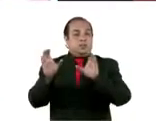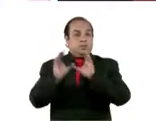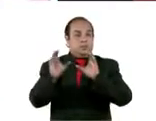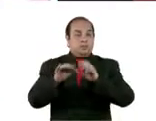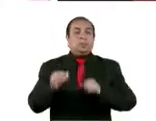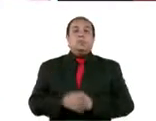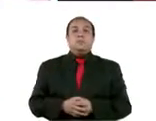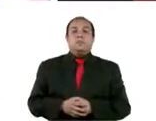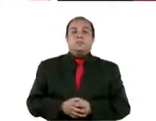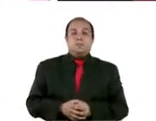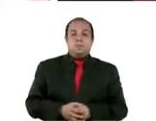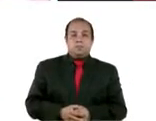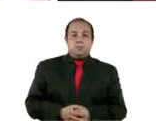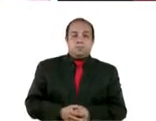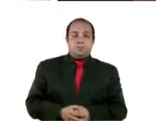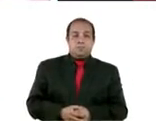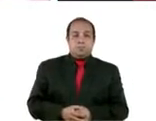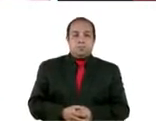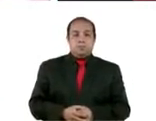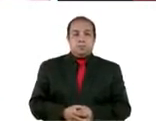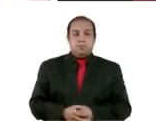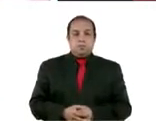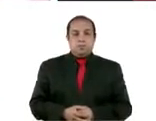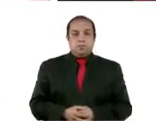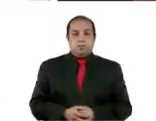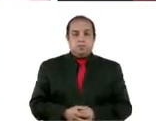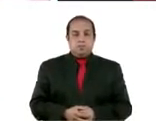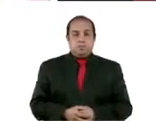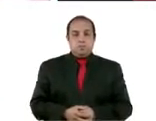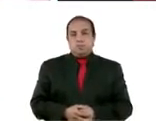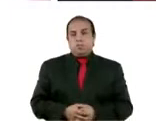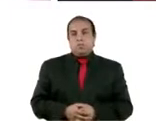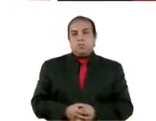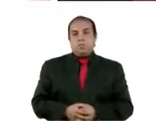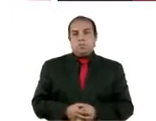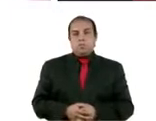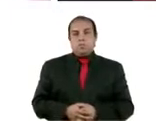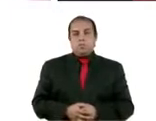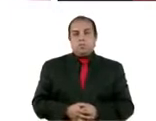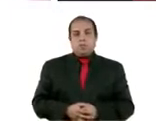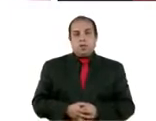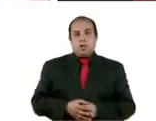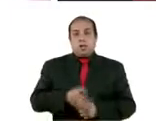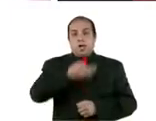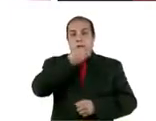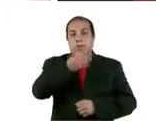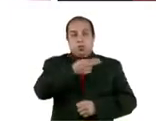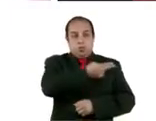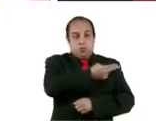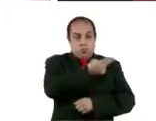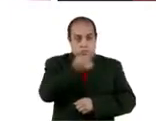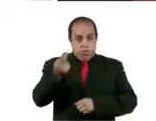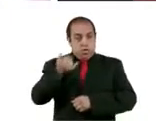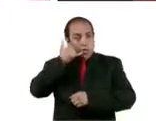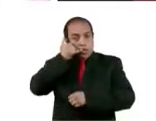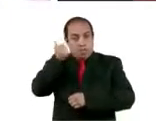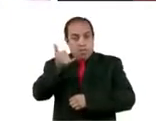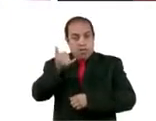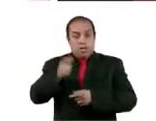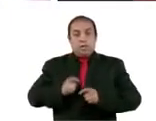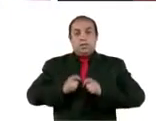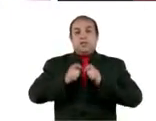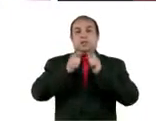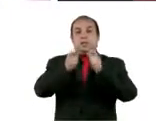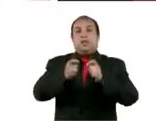la indicación va a ser justo que llamen, se le agendará la cita y se